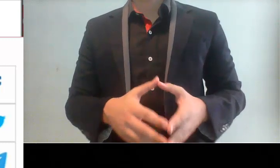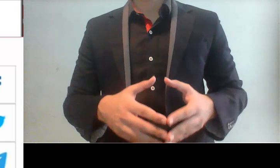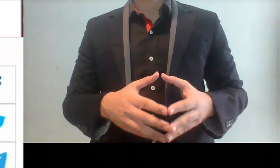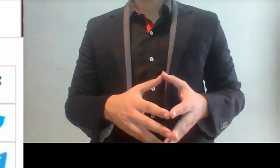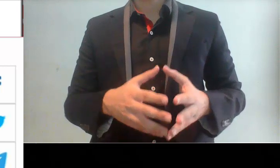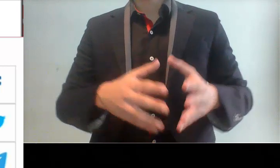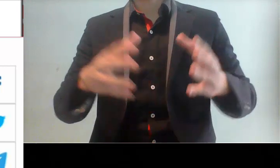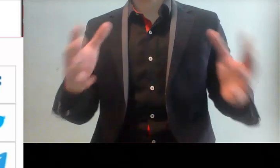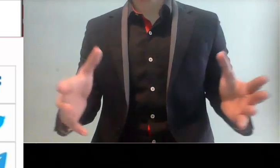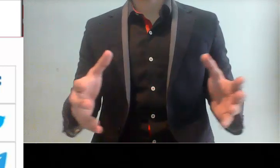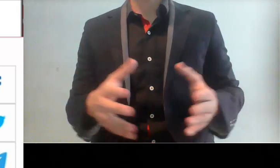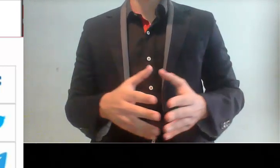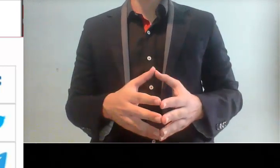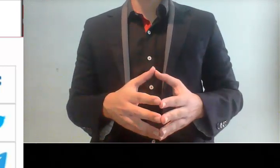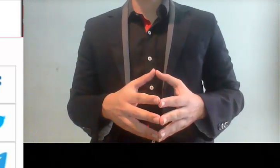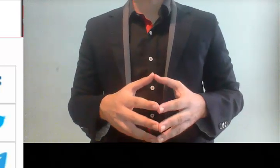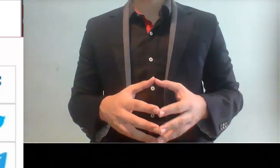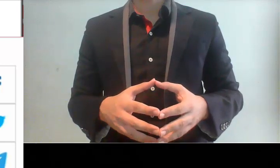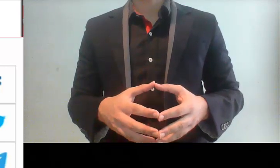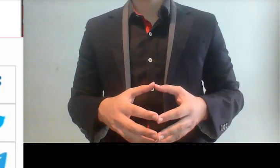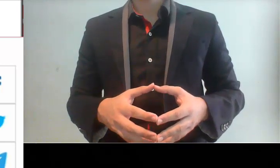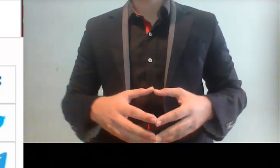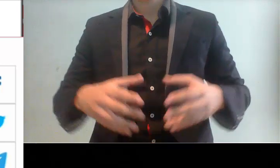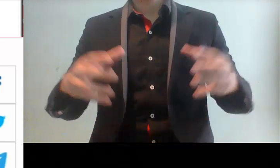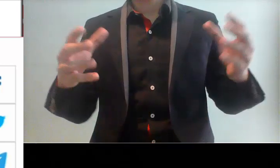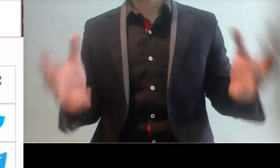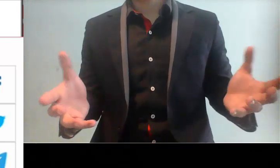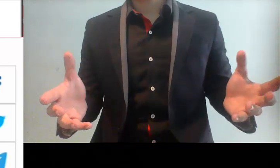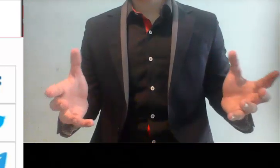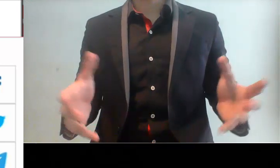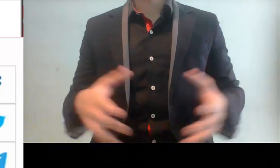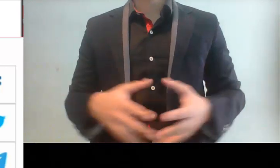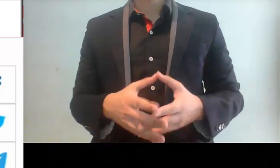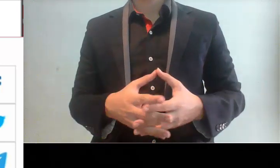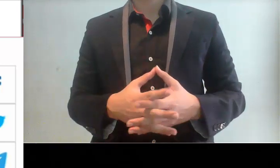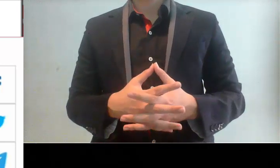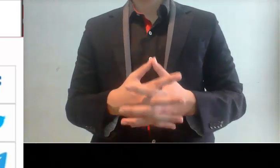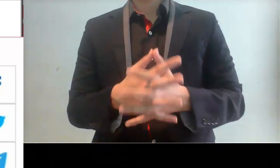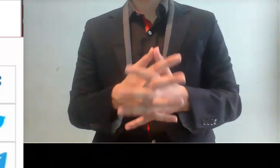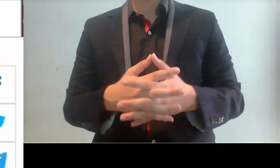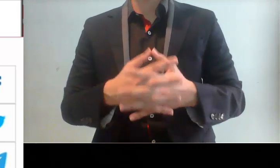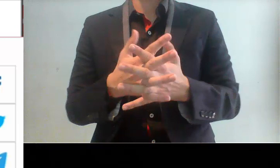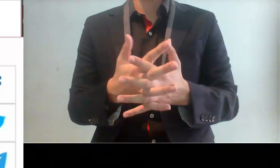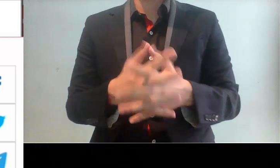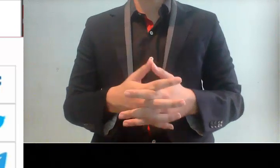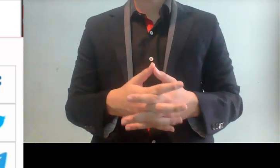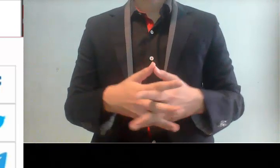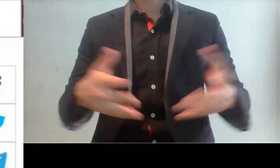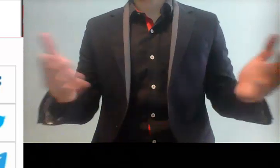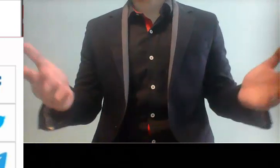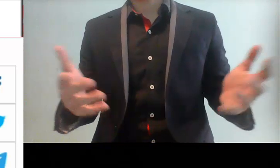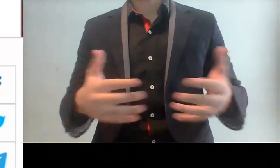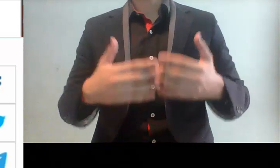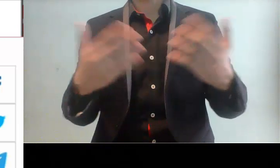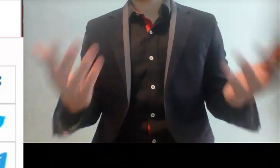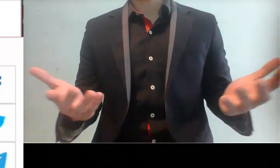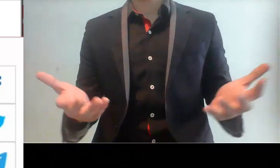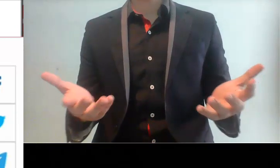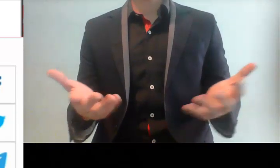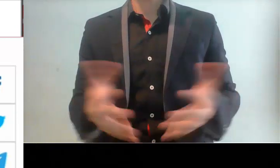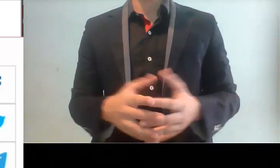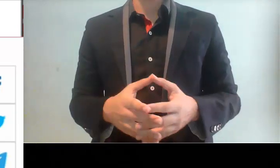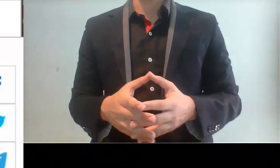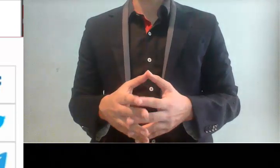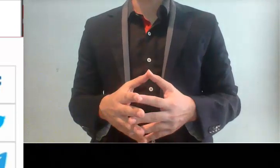en cuanto se siembre el código, sino que se deja ahí y se espera recibir una señal en un tiempo determinado. Esto quiere decir